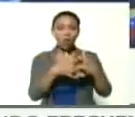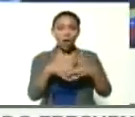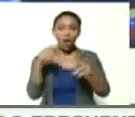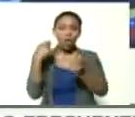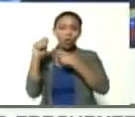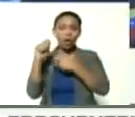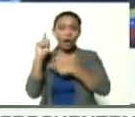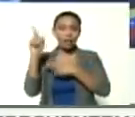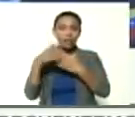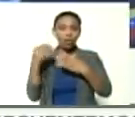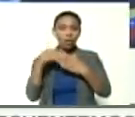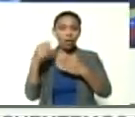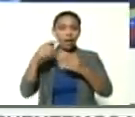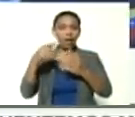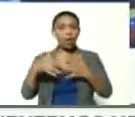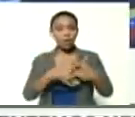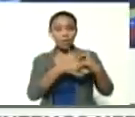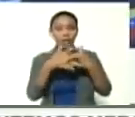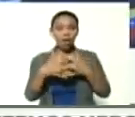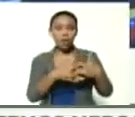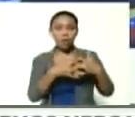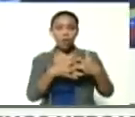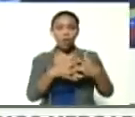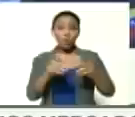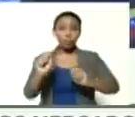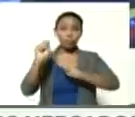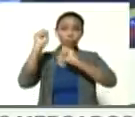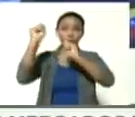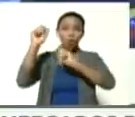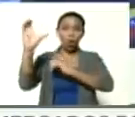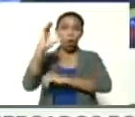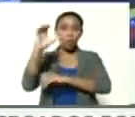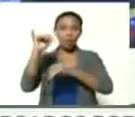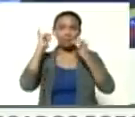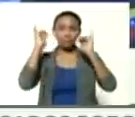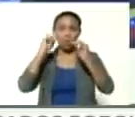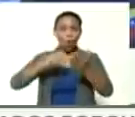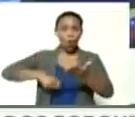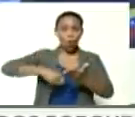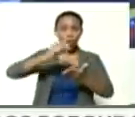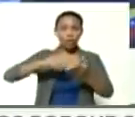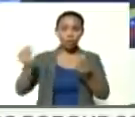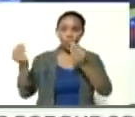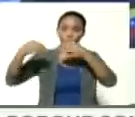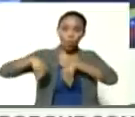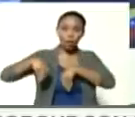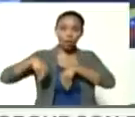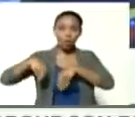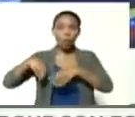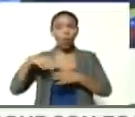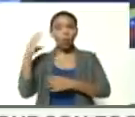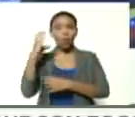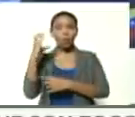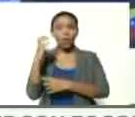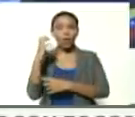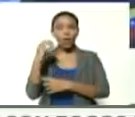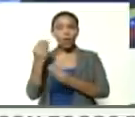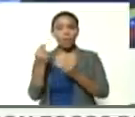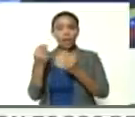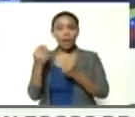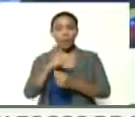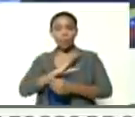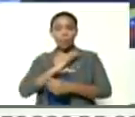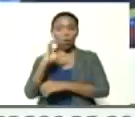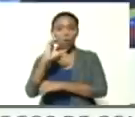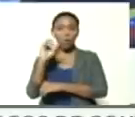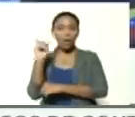dólares en los Estados Unidos. Un cartel en Colombia celebra un contrato con un corredor colombiano en pesos en el mercado negro